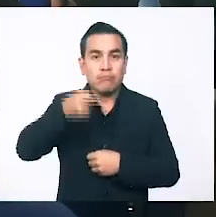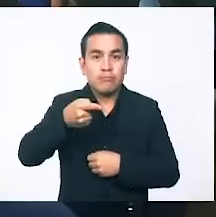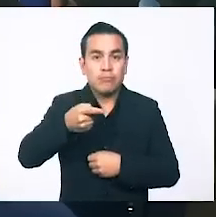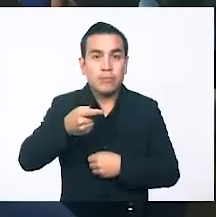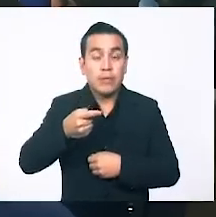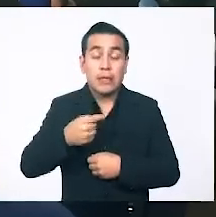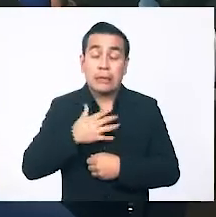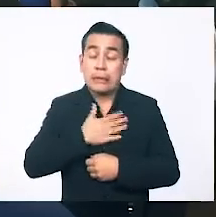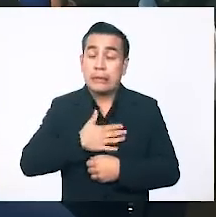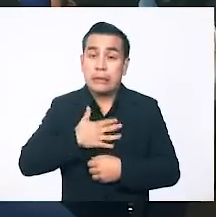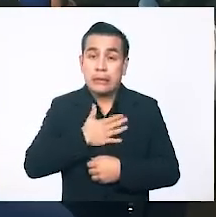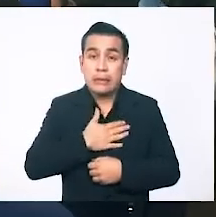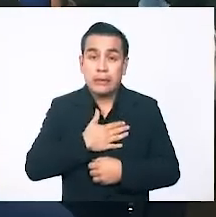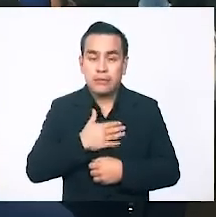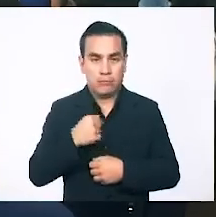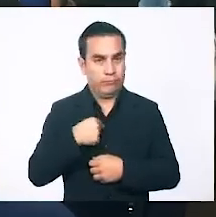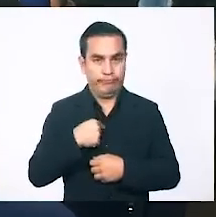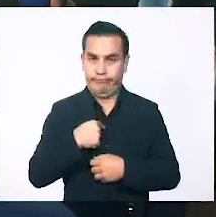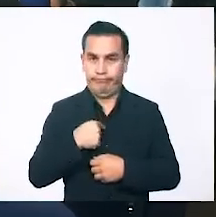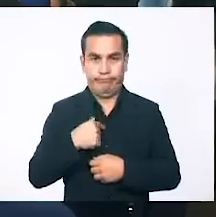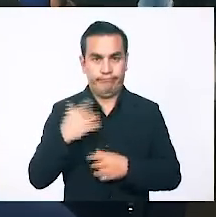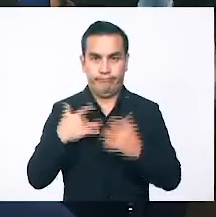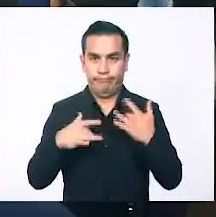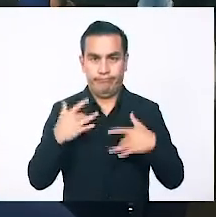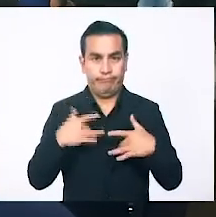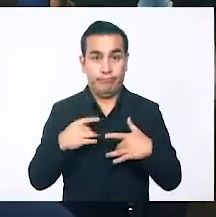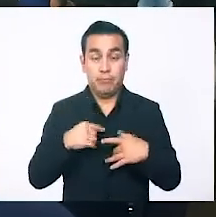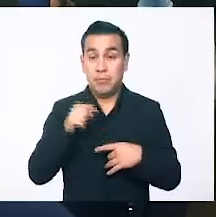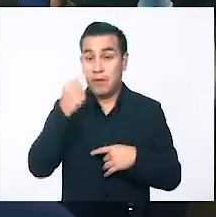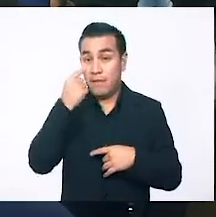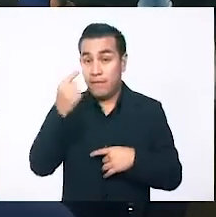Esas fueron las palabras de la señora, no las mías, solo las cité.